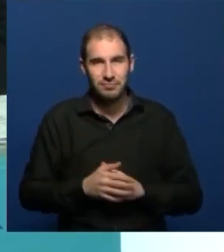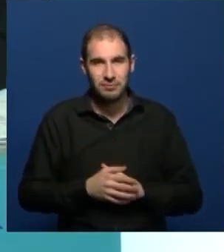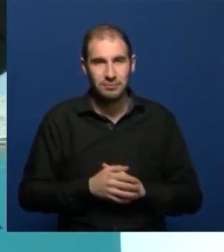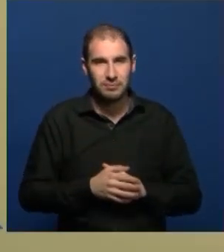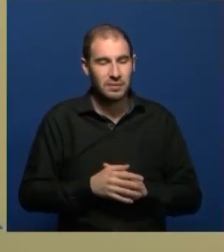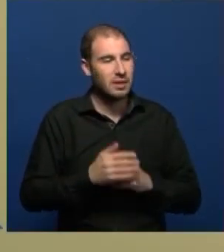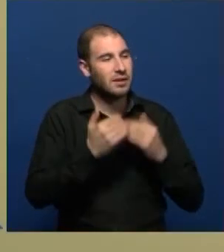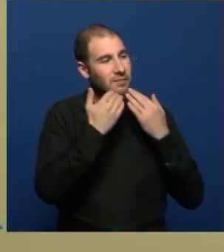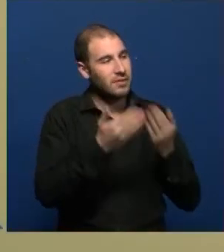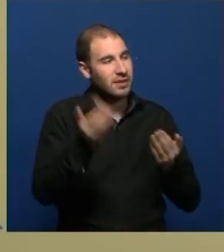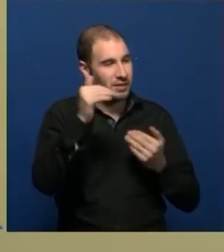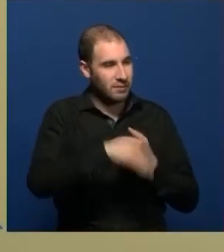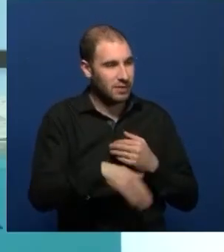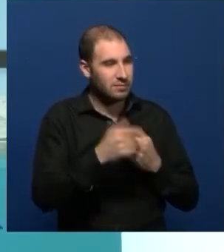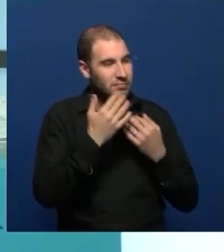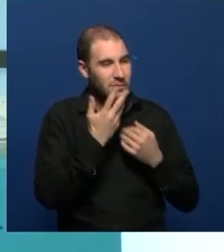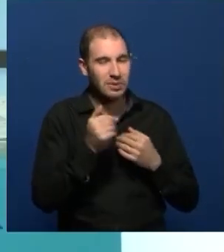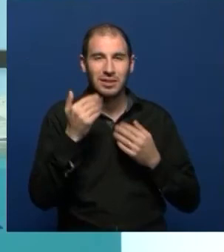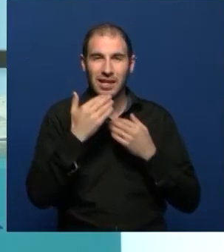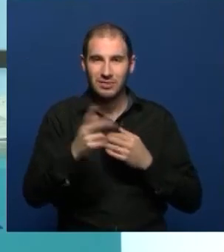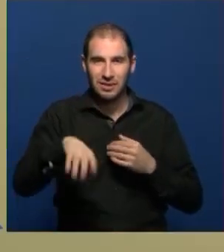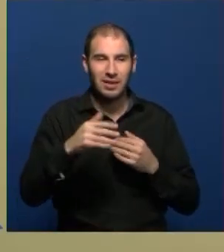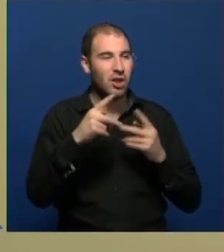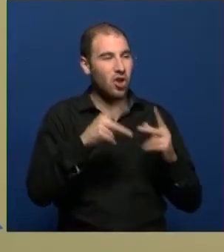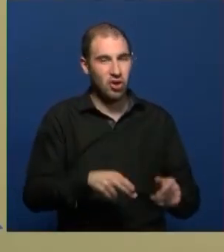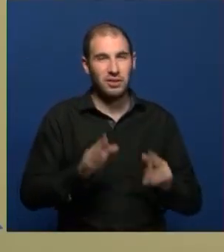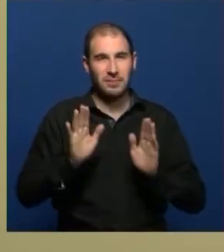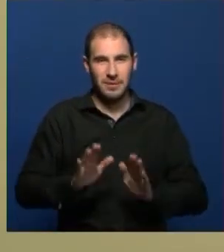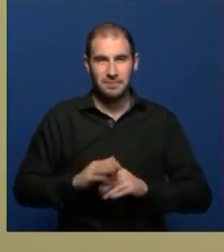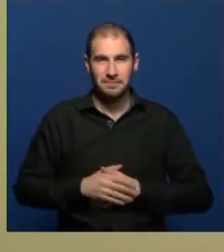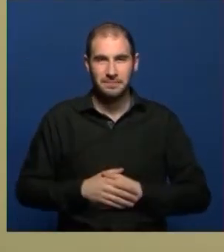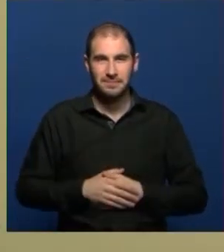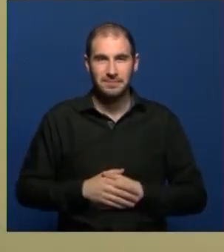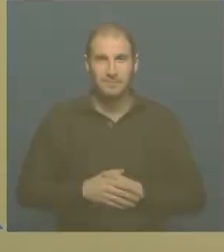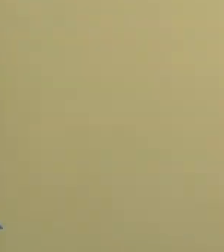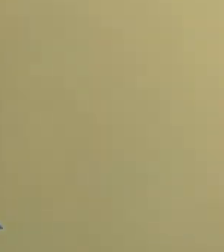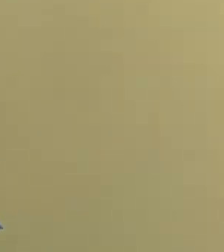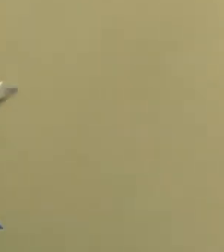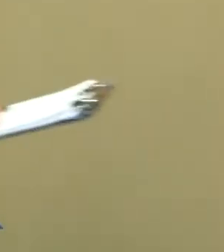un día para el otro. Karina, gracias por venir, ha sido un gusto. Gracias a ustedes. Por favor, hacemos una pausa y ya venimos.